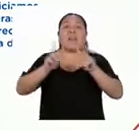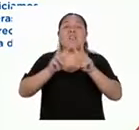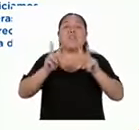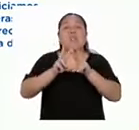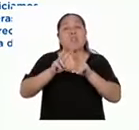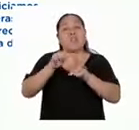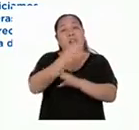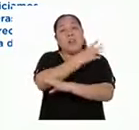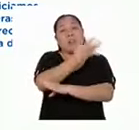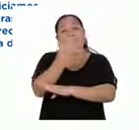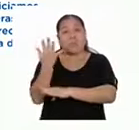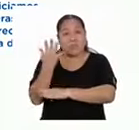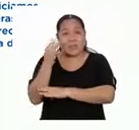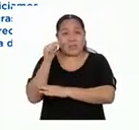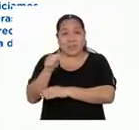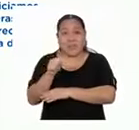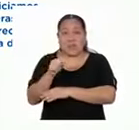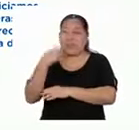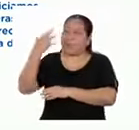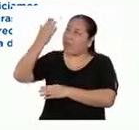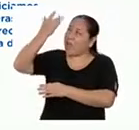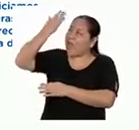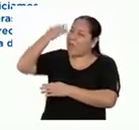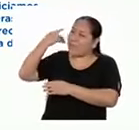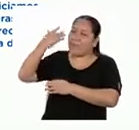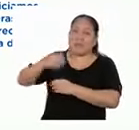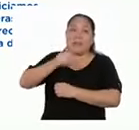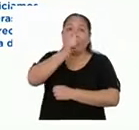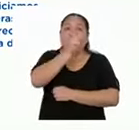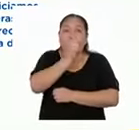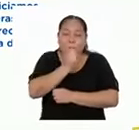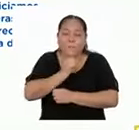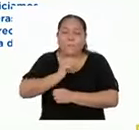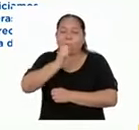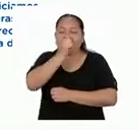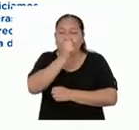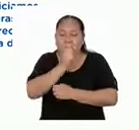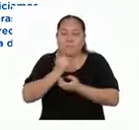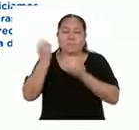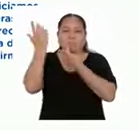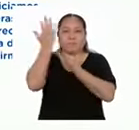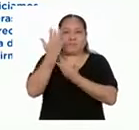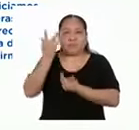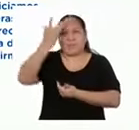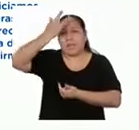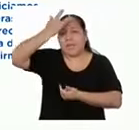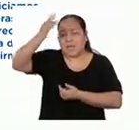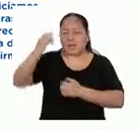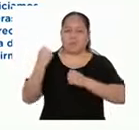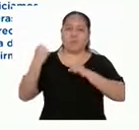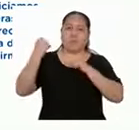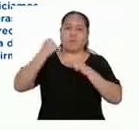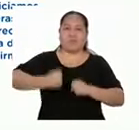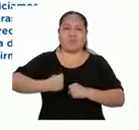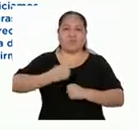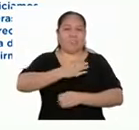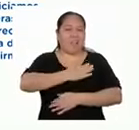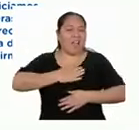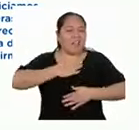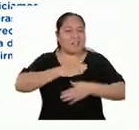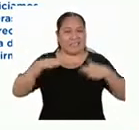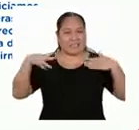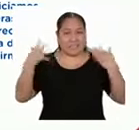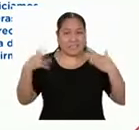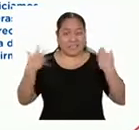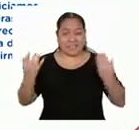vida cotidiana de los peruanos prehispánicos. La paciencia y la larga espera, la inteligencia y la firmeza, El humor y la alegría